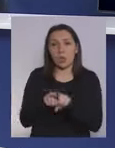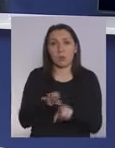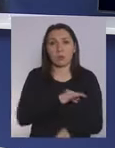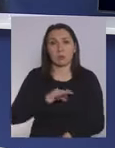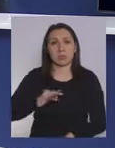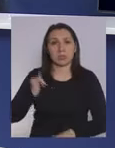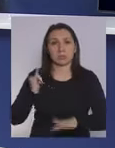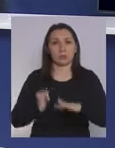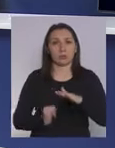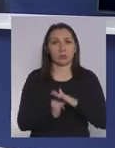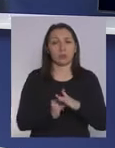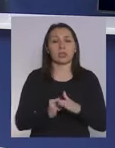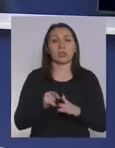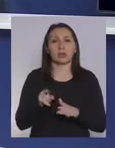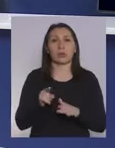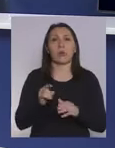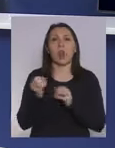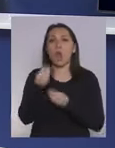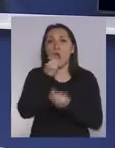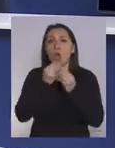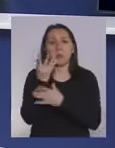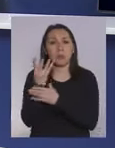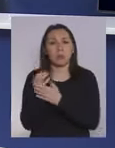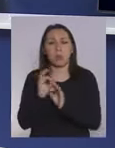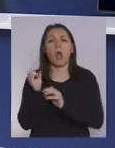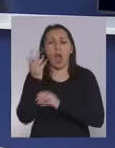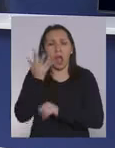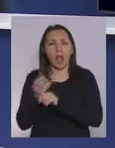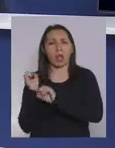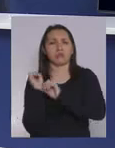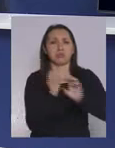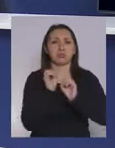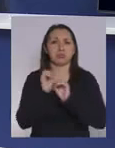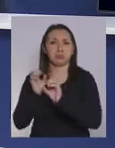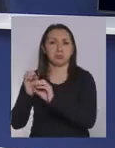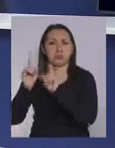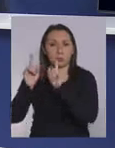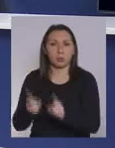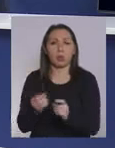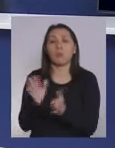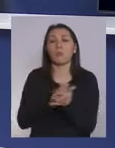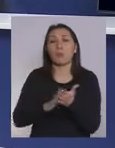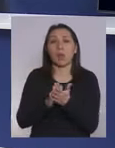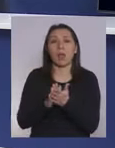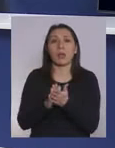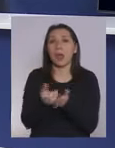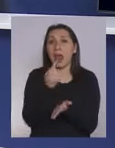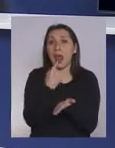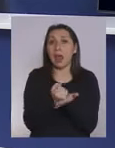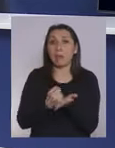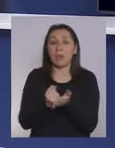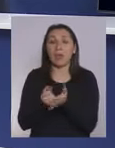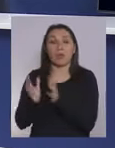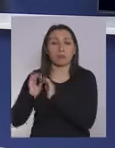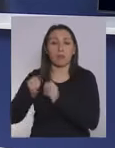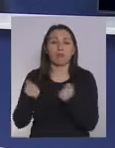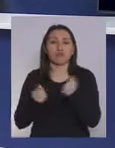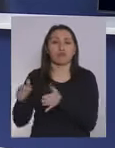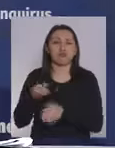ministro del interior respecto a la cadena de abastecimiento y puntualmente por ejemplo con respecto al lado de medicamentos e insumos